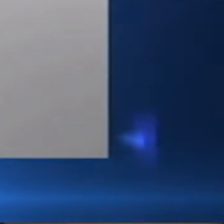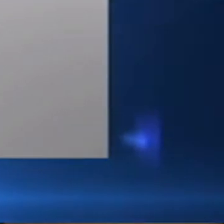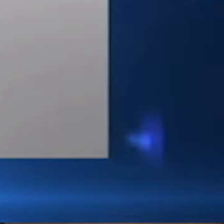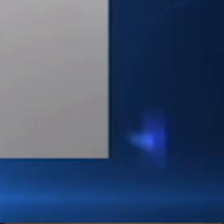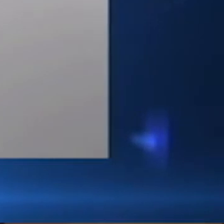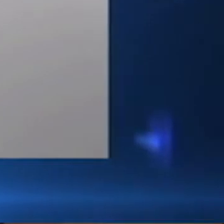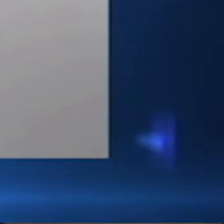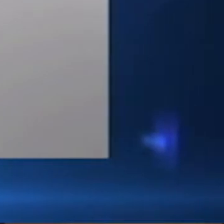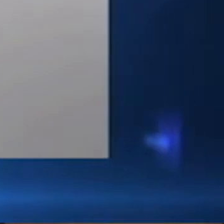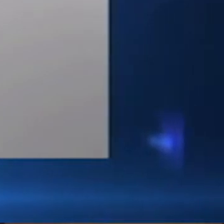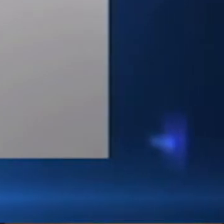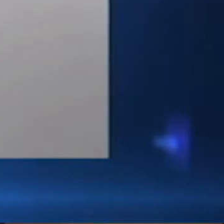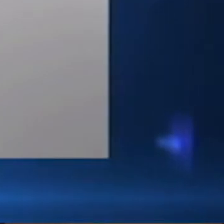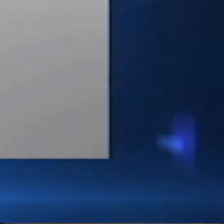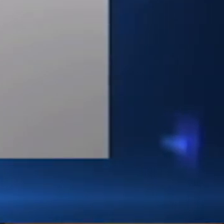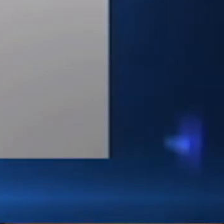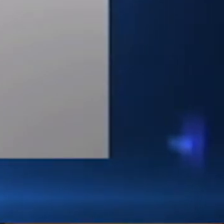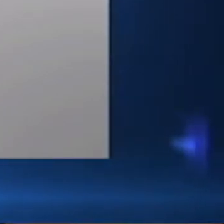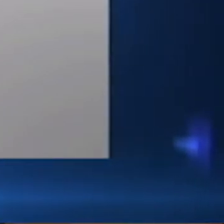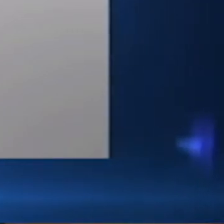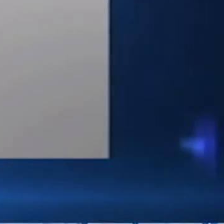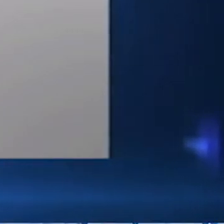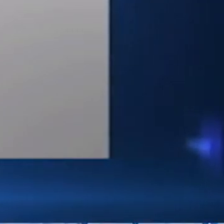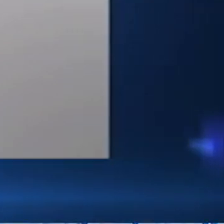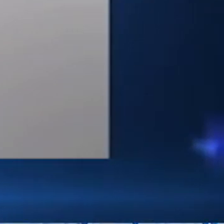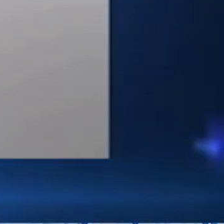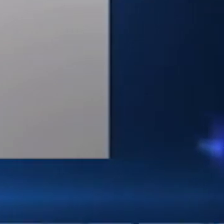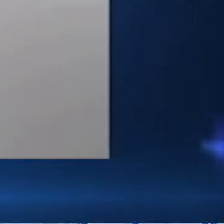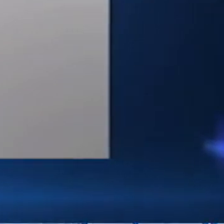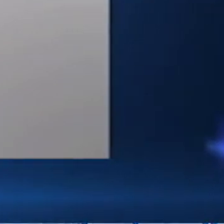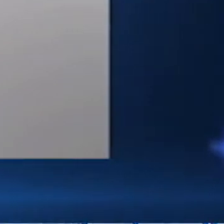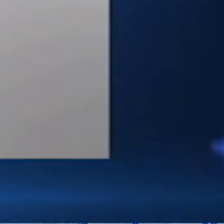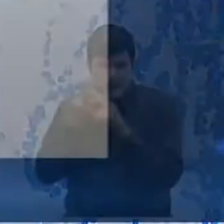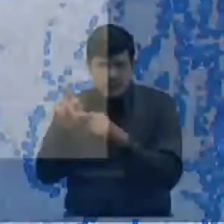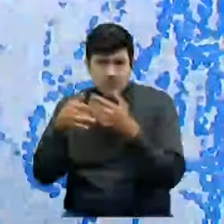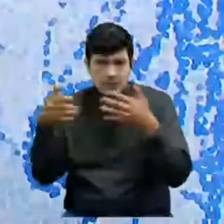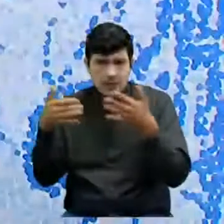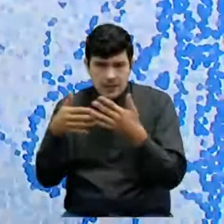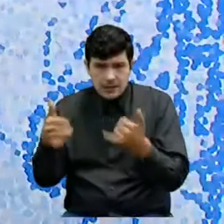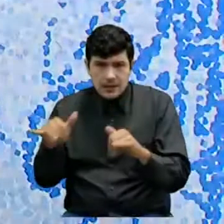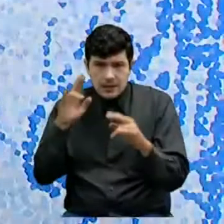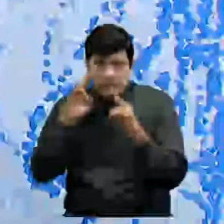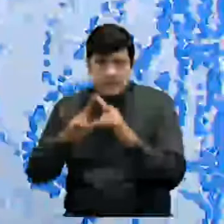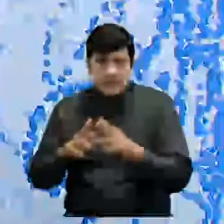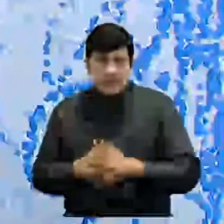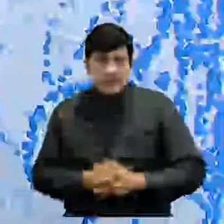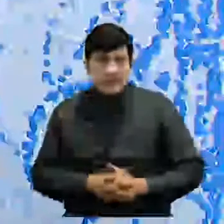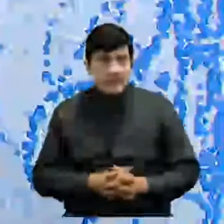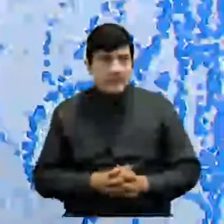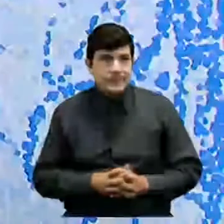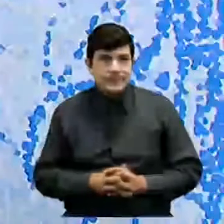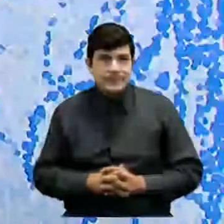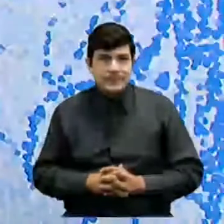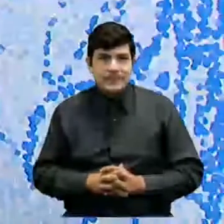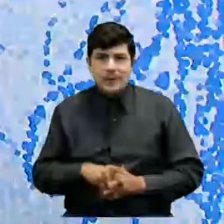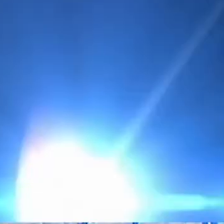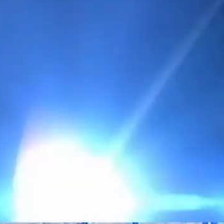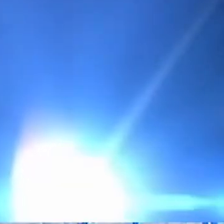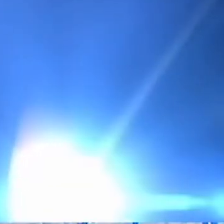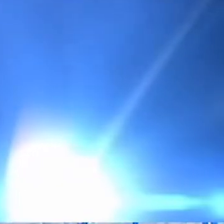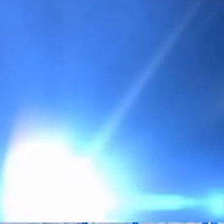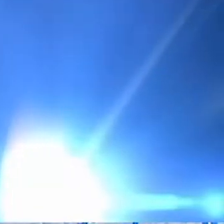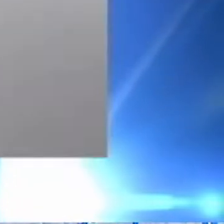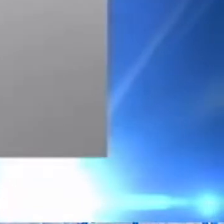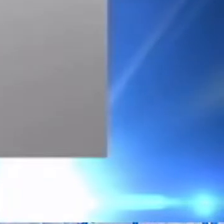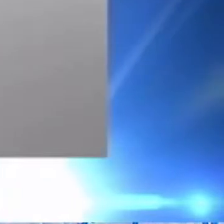tienen... no tuvieron ganancias, es legal. Vamos a pedirle el favor a producción que nos regale el otro mensaje